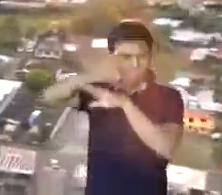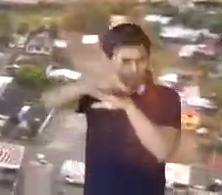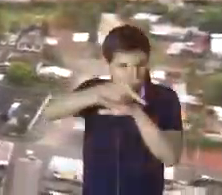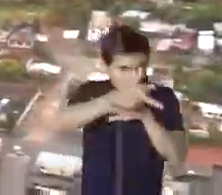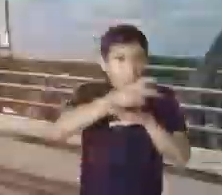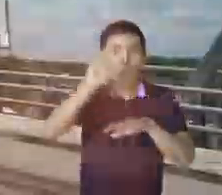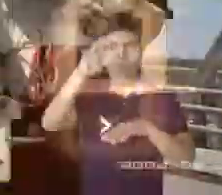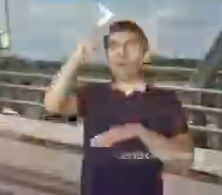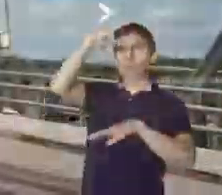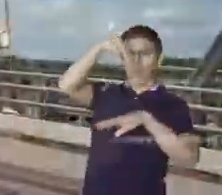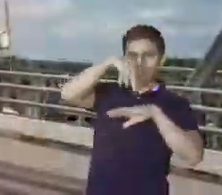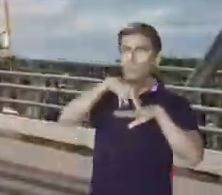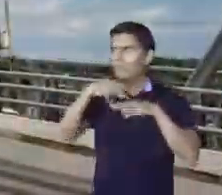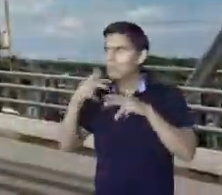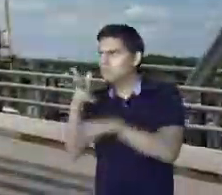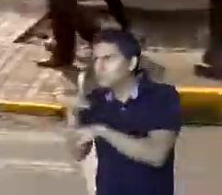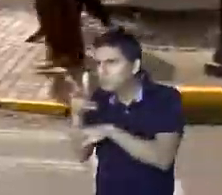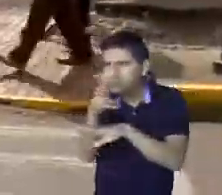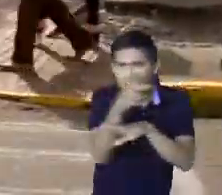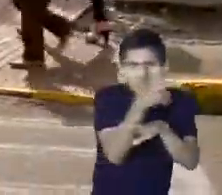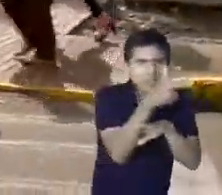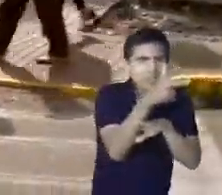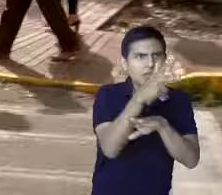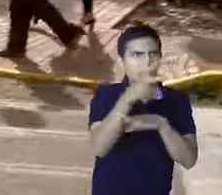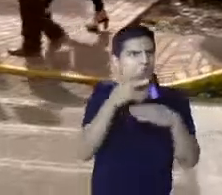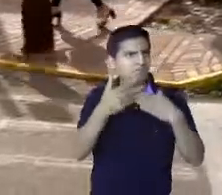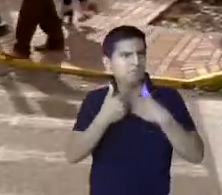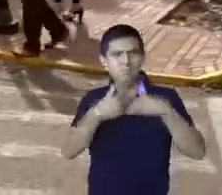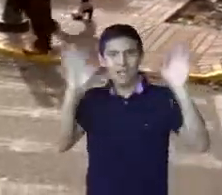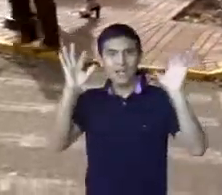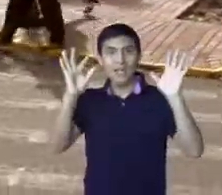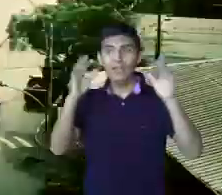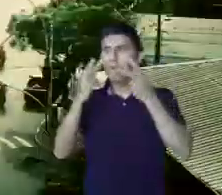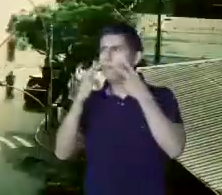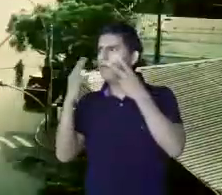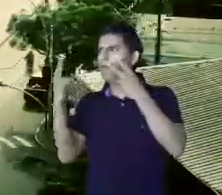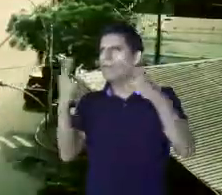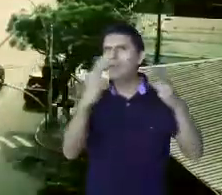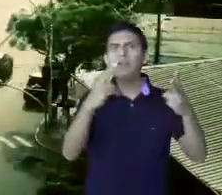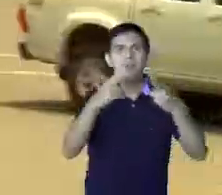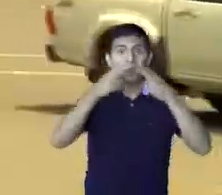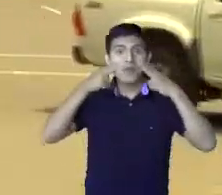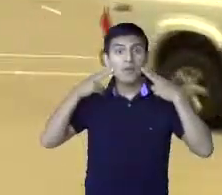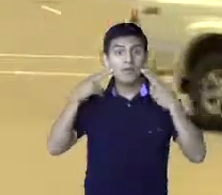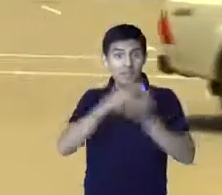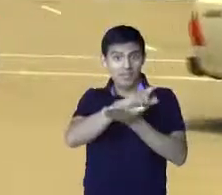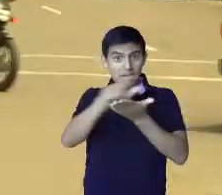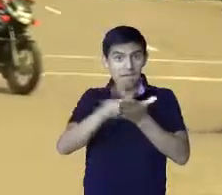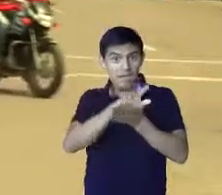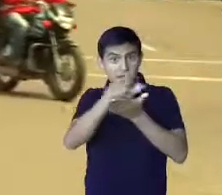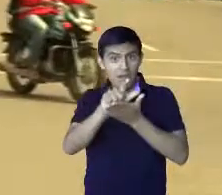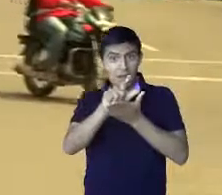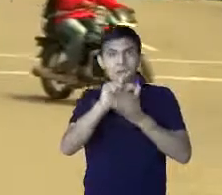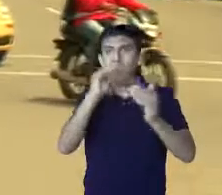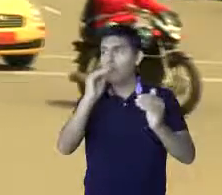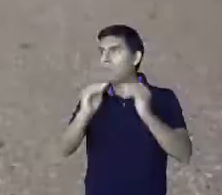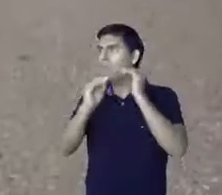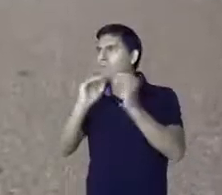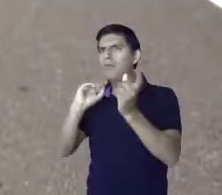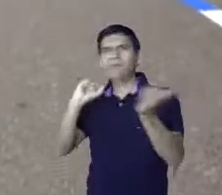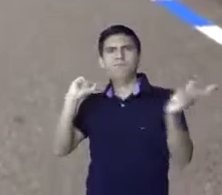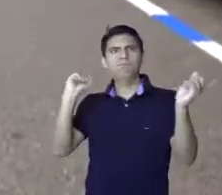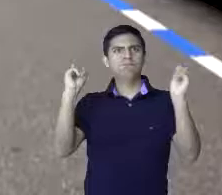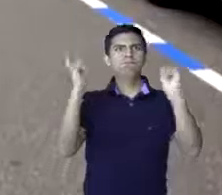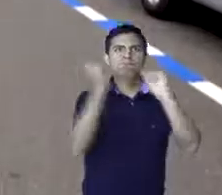Desde lo alto, desde la tierra o desde donde lo quieras mirar, Nueva Loja, cabecera cantonal de Lago Agrio,